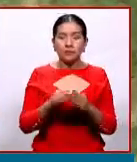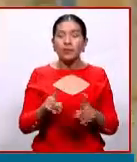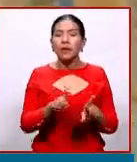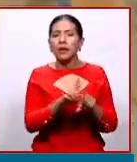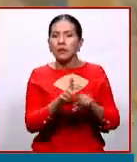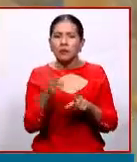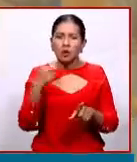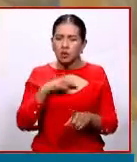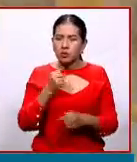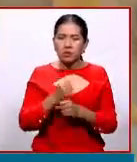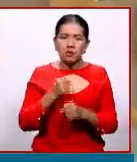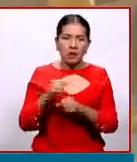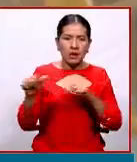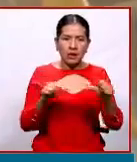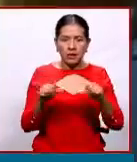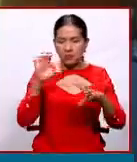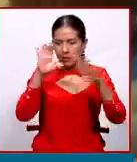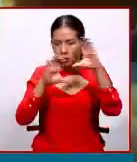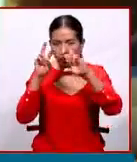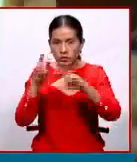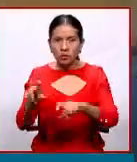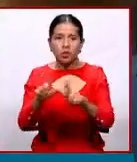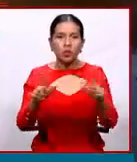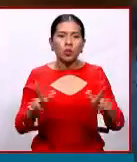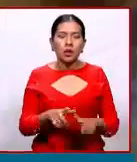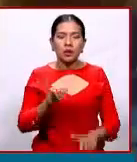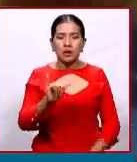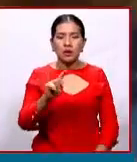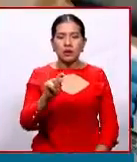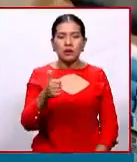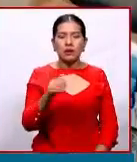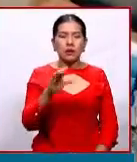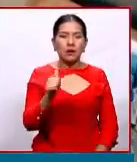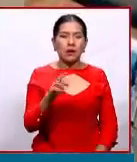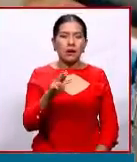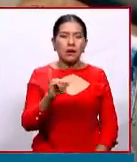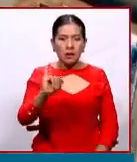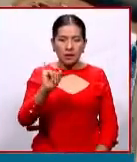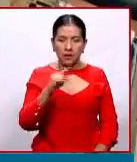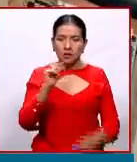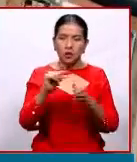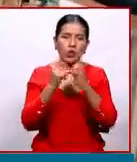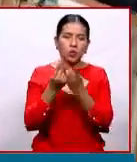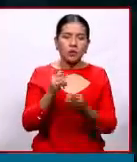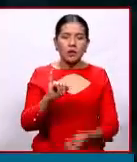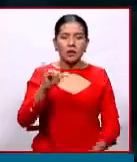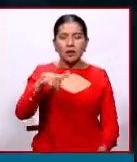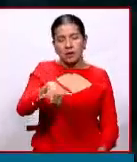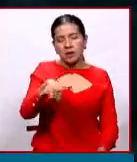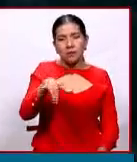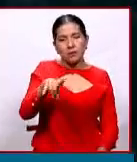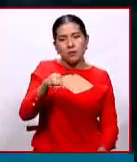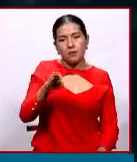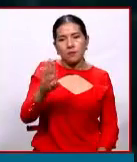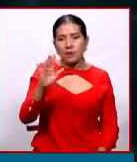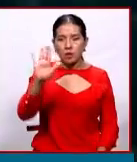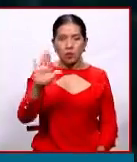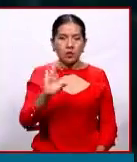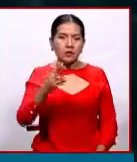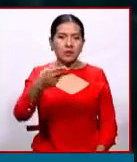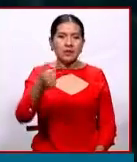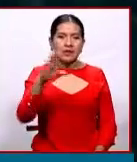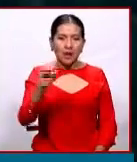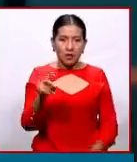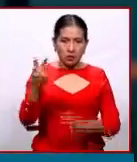actividad exploratoria en la zona de Itacaray a través de nuestra filial YPFB Chaco. Es un